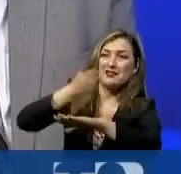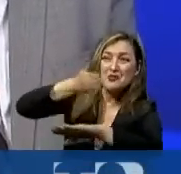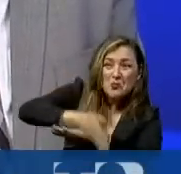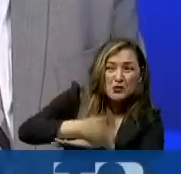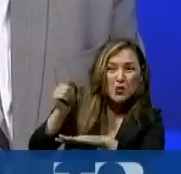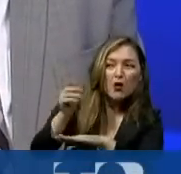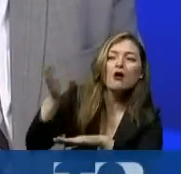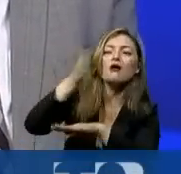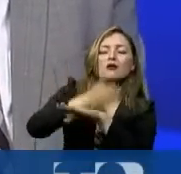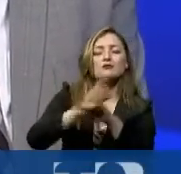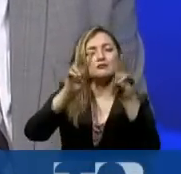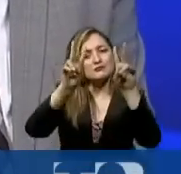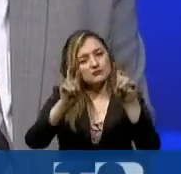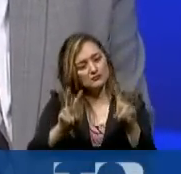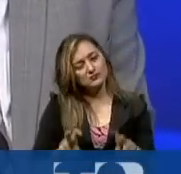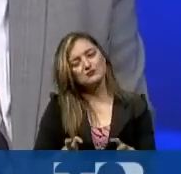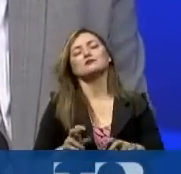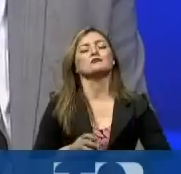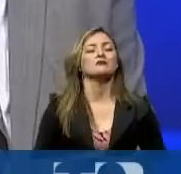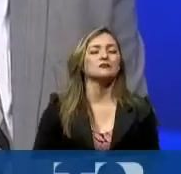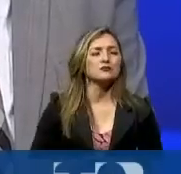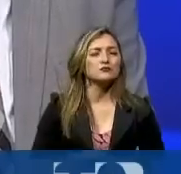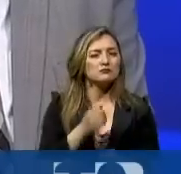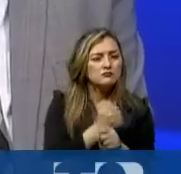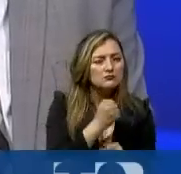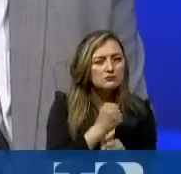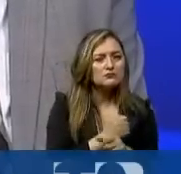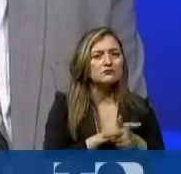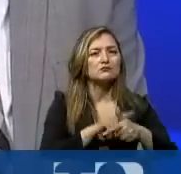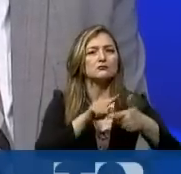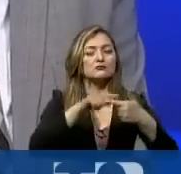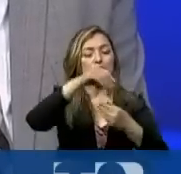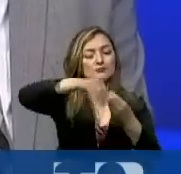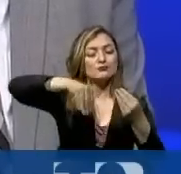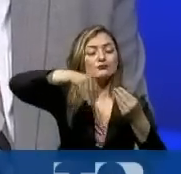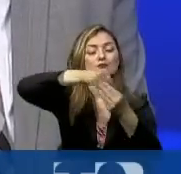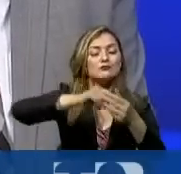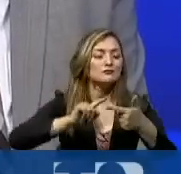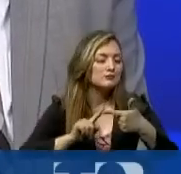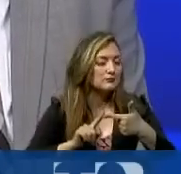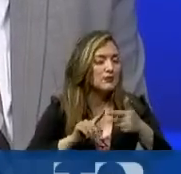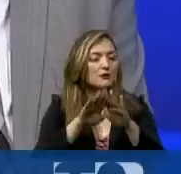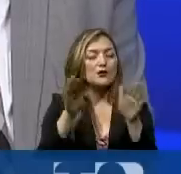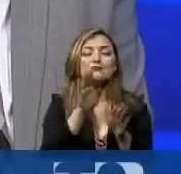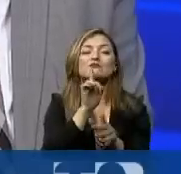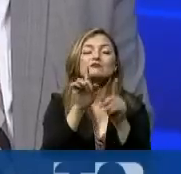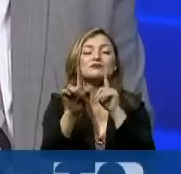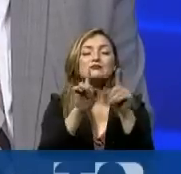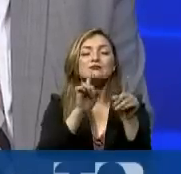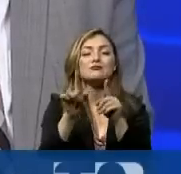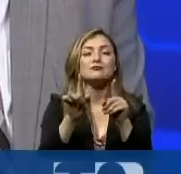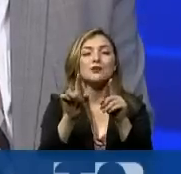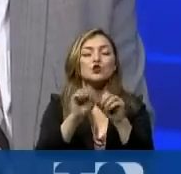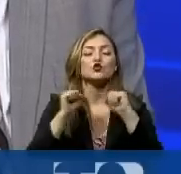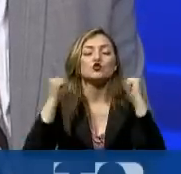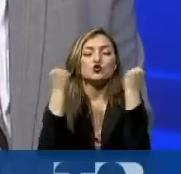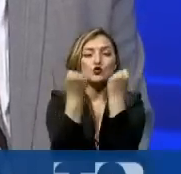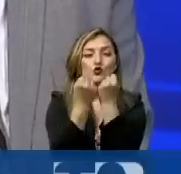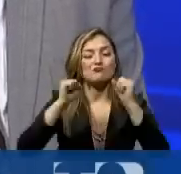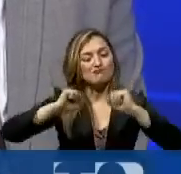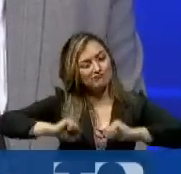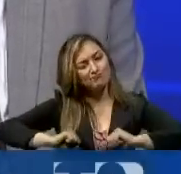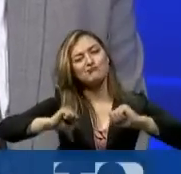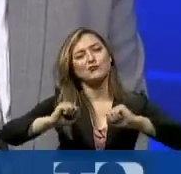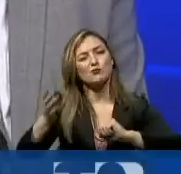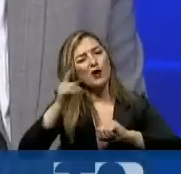no después de, sobre los temas que, insisto, también laborales, sobre el tema de inversiones. Hay que hacer unas mesas de diálogo con sectores sociales y